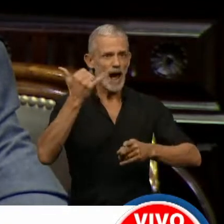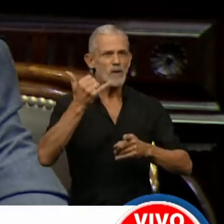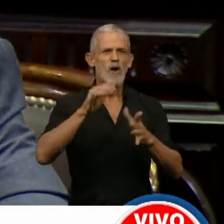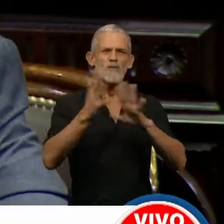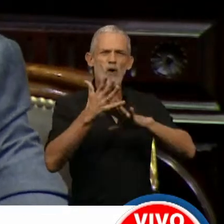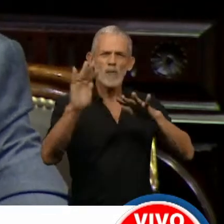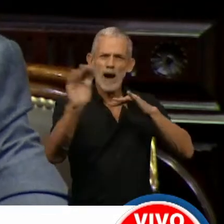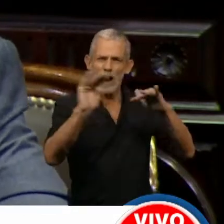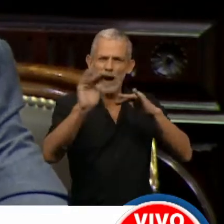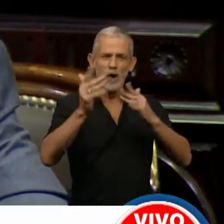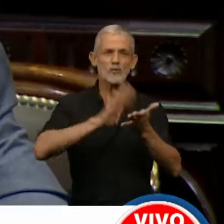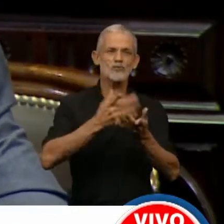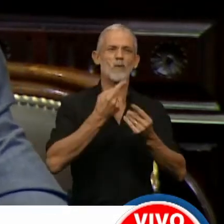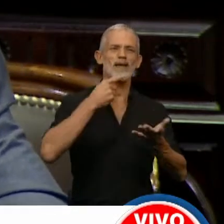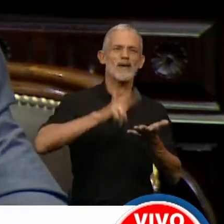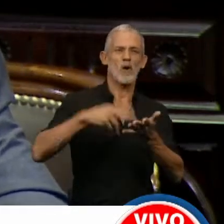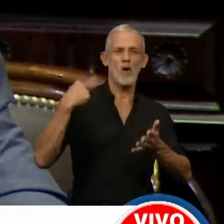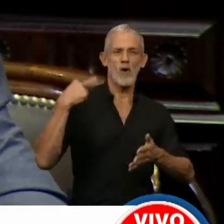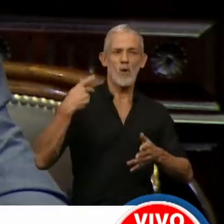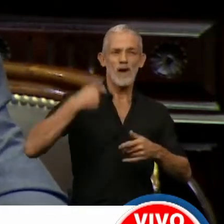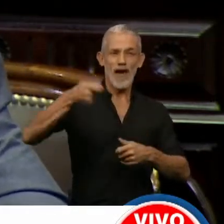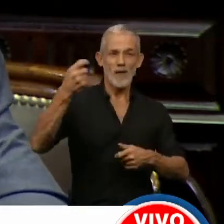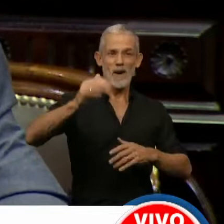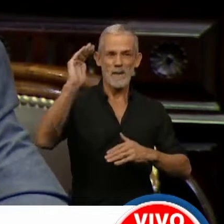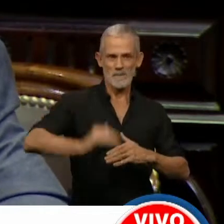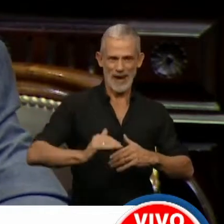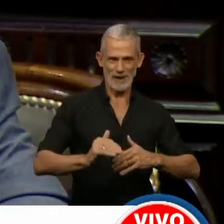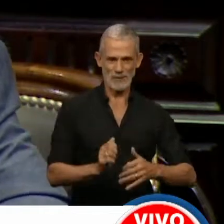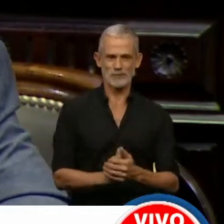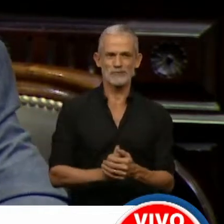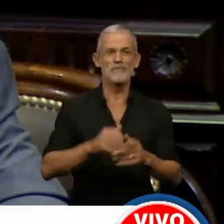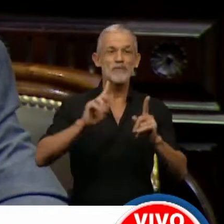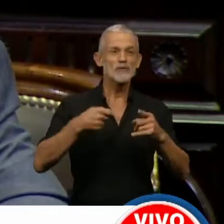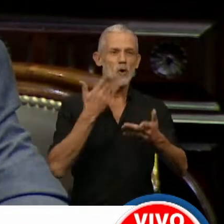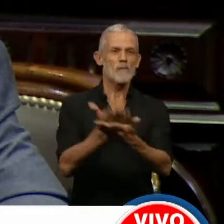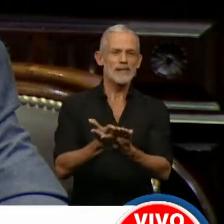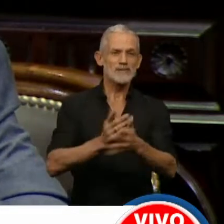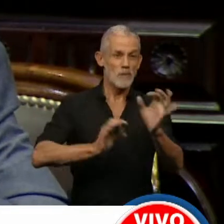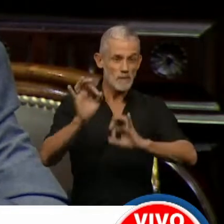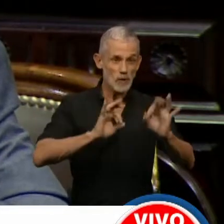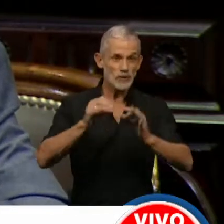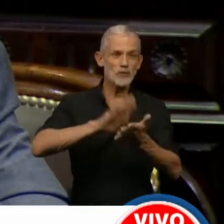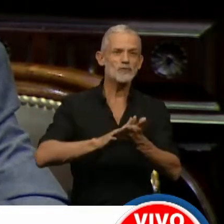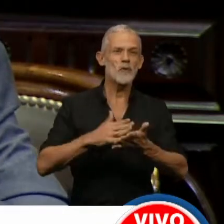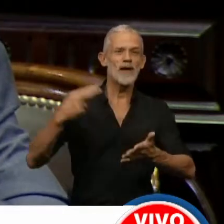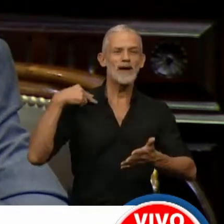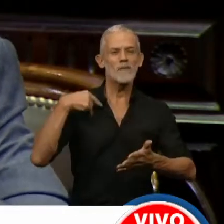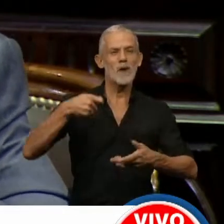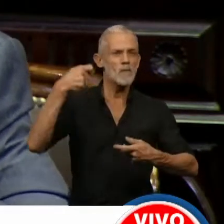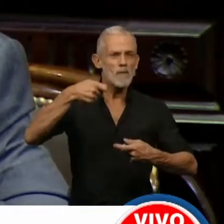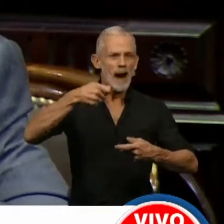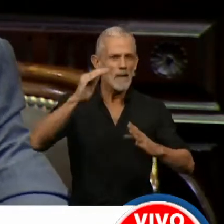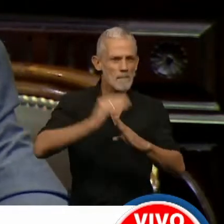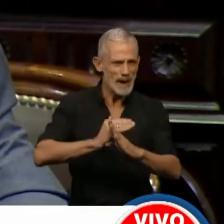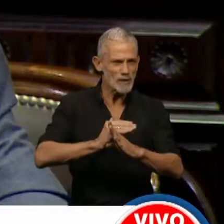régimen similar en cuanto a la reducción de aportes patronales. Y quiero aclarar que he presentado proyectos de reducción de aportes patronales en todo el país,